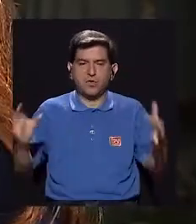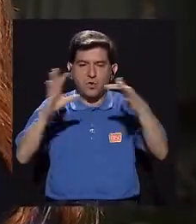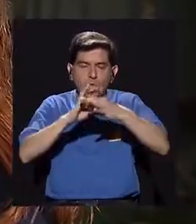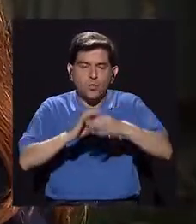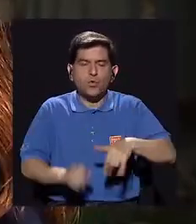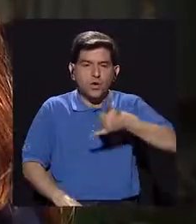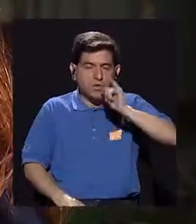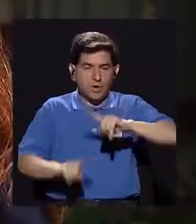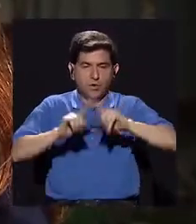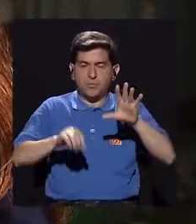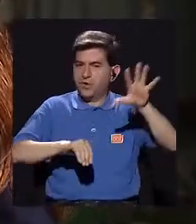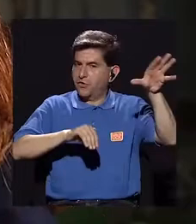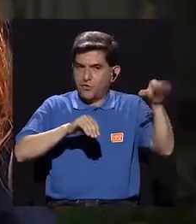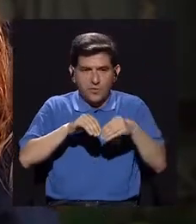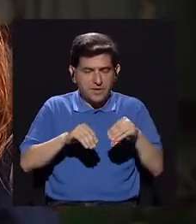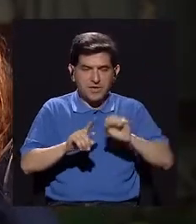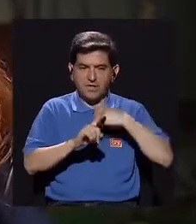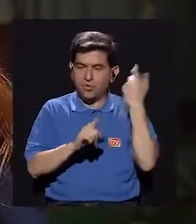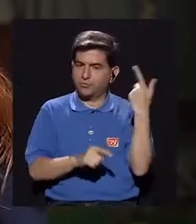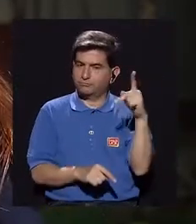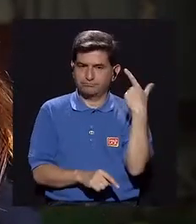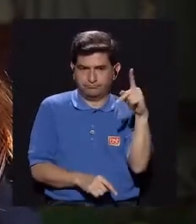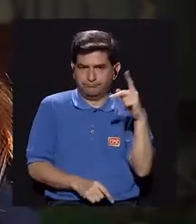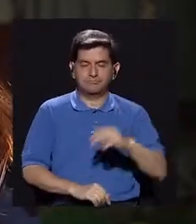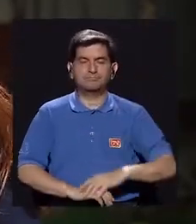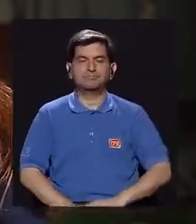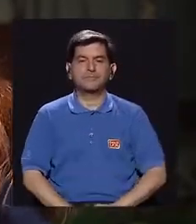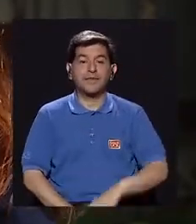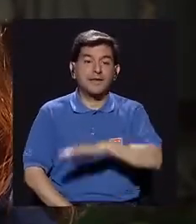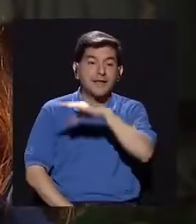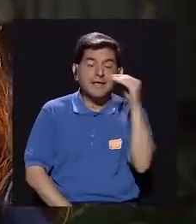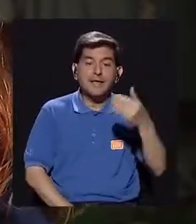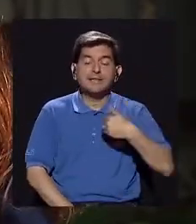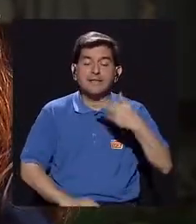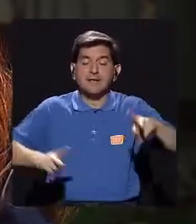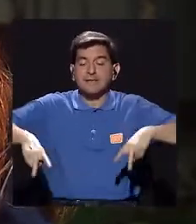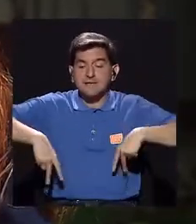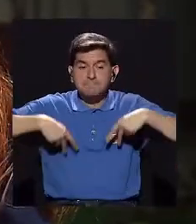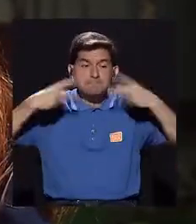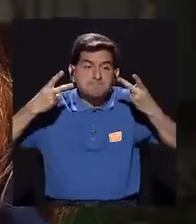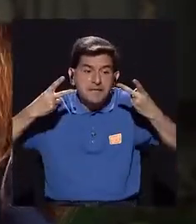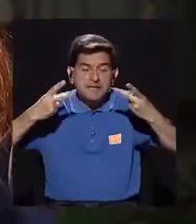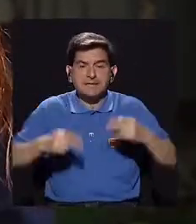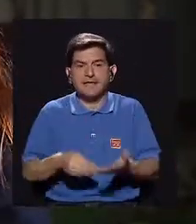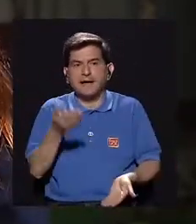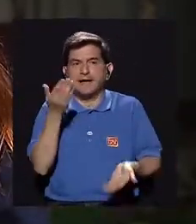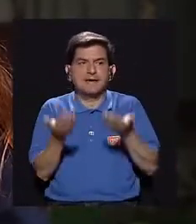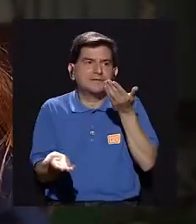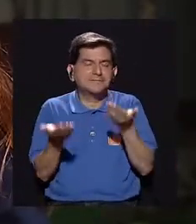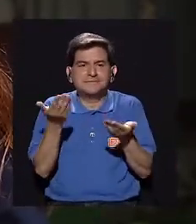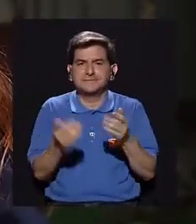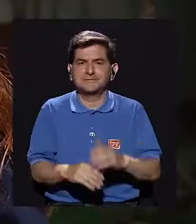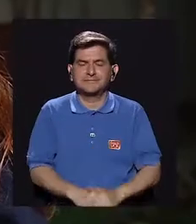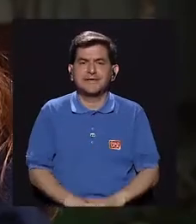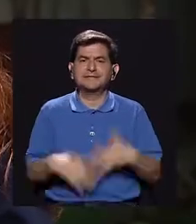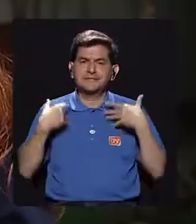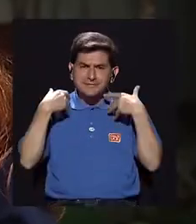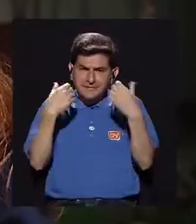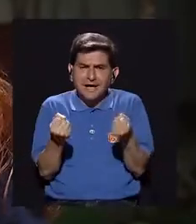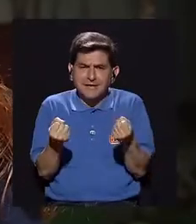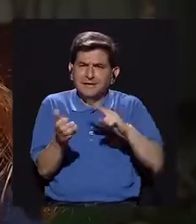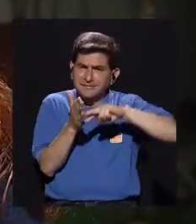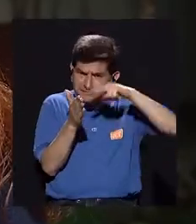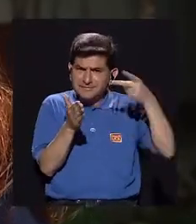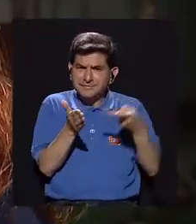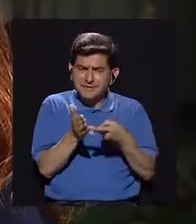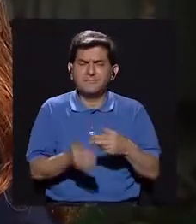al alcohol, ¿verdad? Pero no queremos agregar este factor de riesgo y tener una vida, digámoslo así,